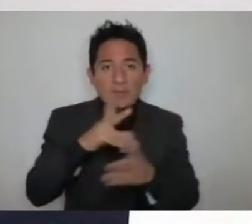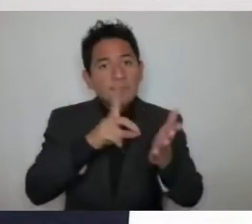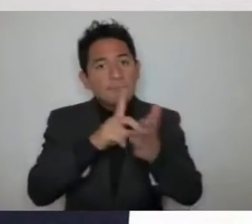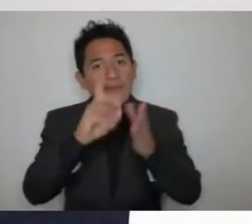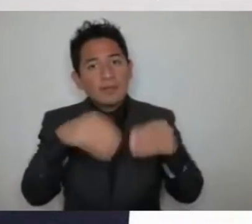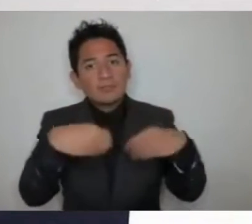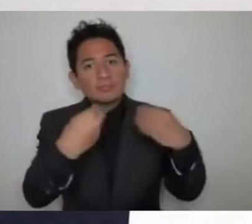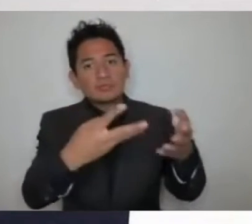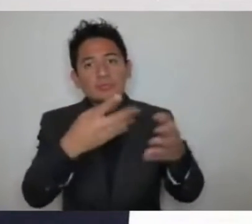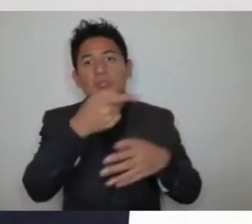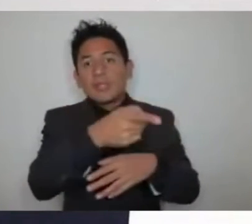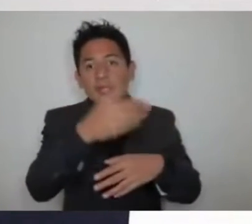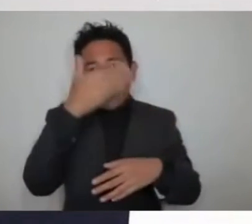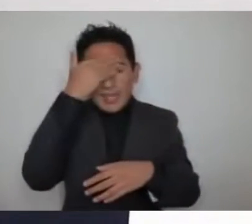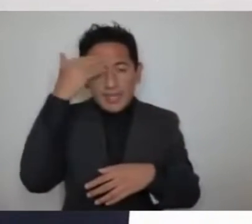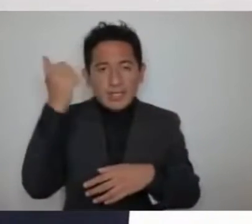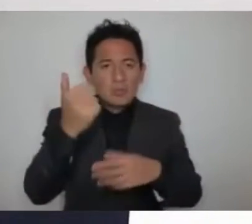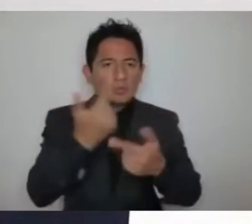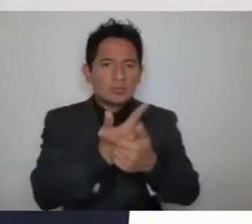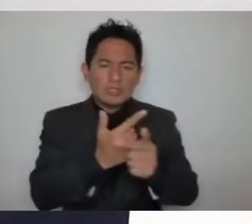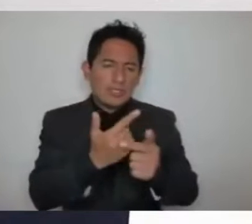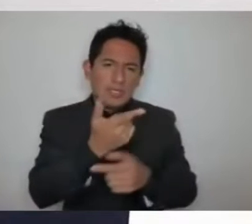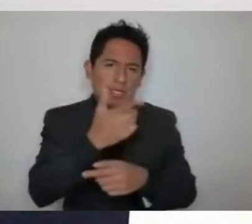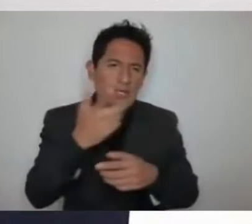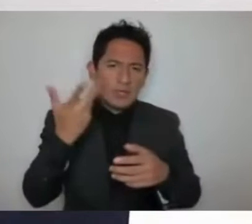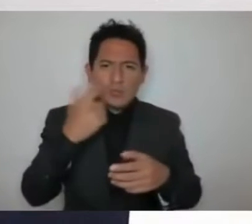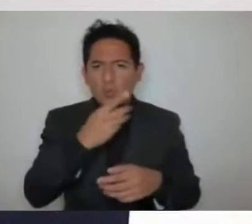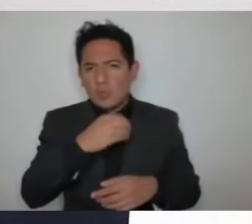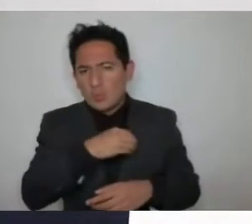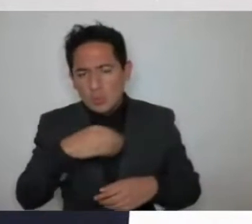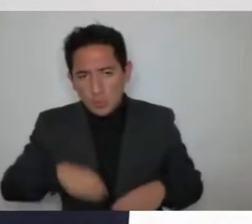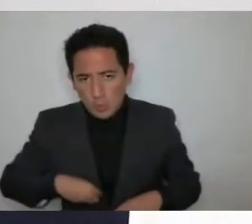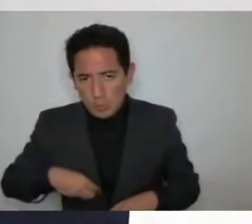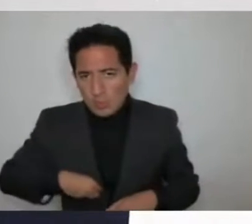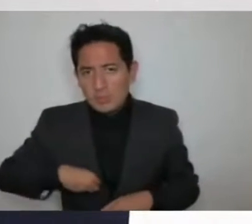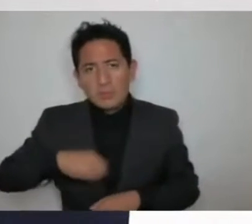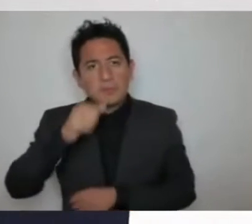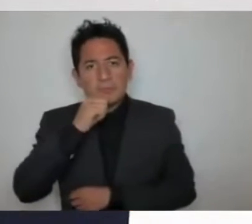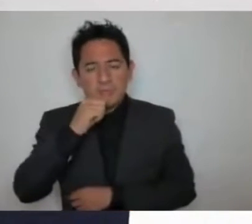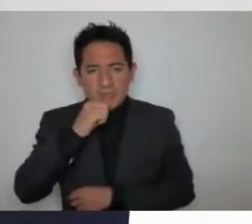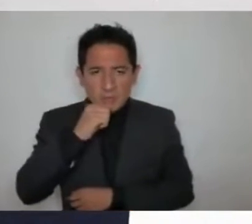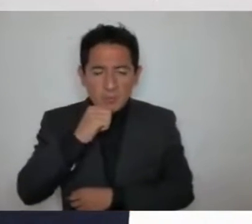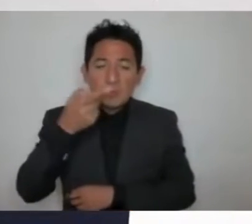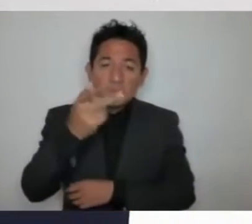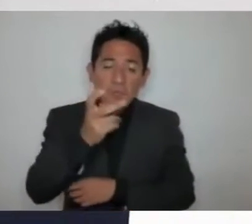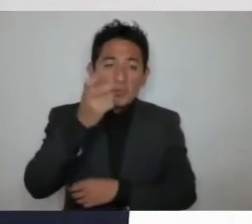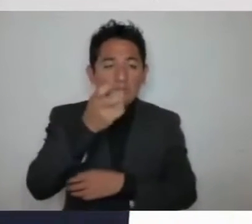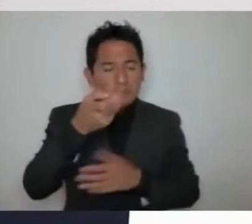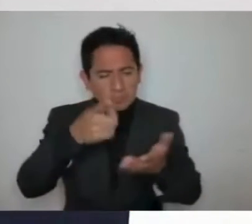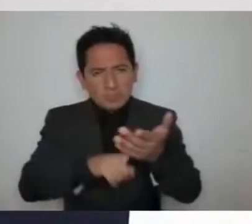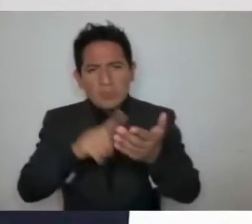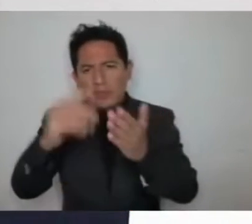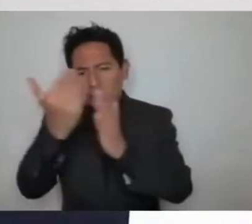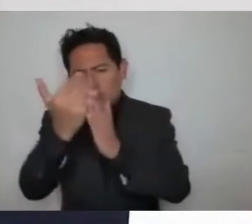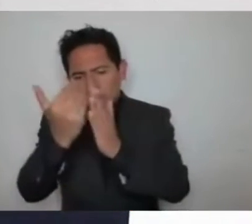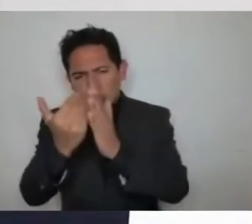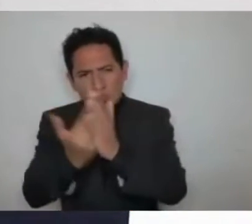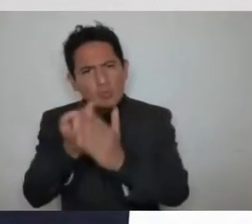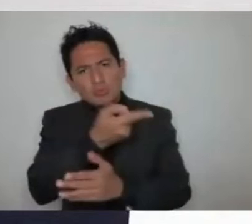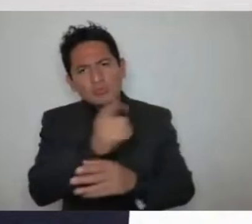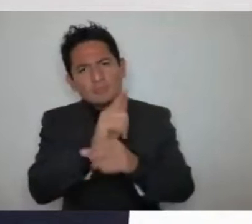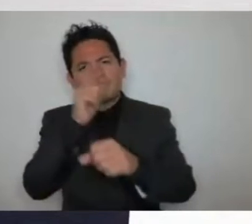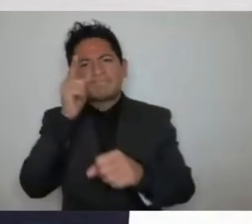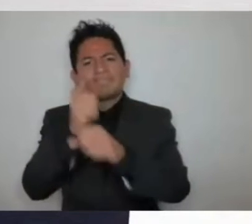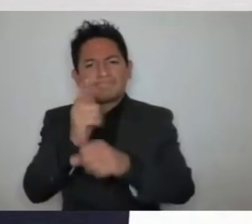inocencia a un juicio justo y a muchos otros derechos que verán relacionados en el en el protocolo y y y es por eso tan relevante